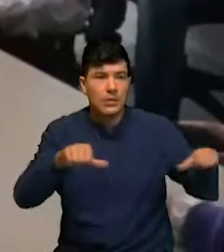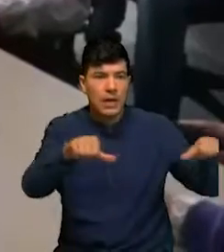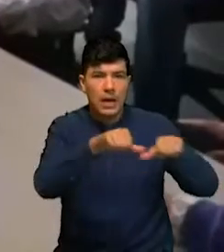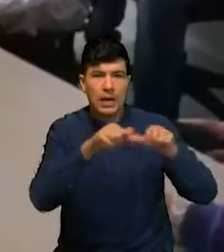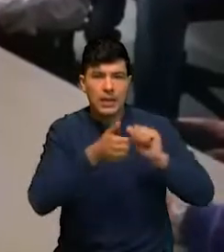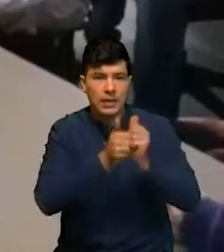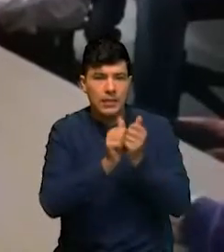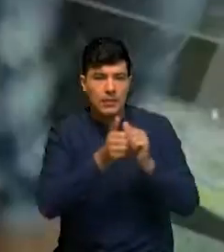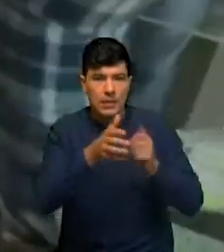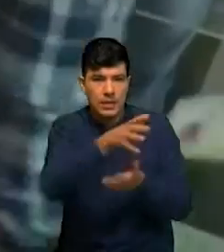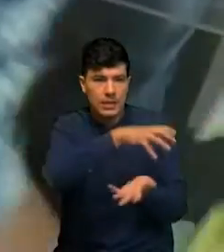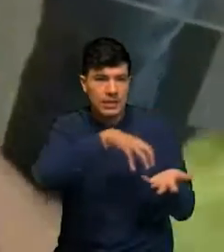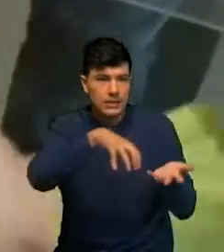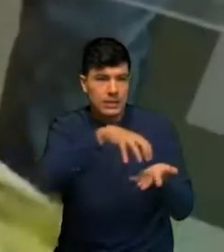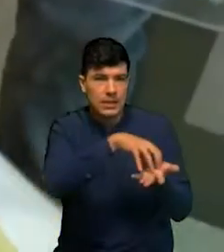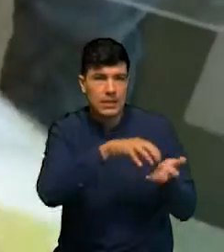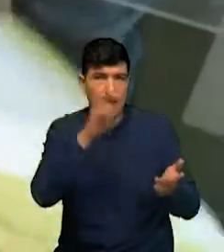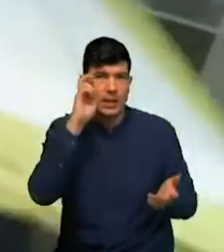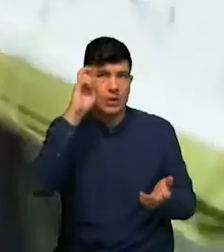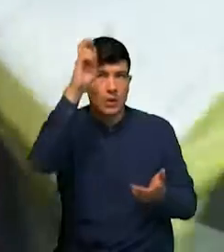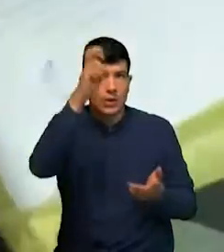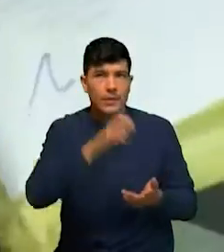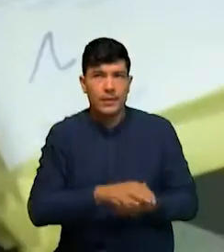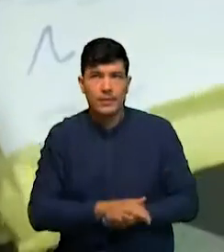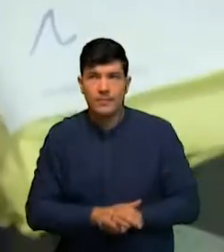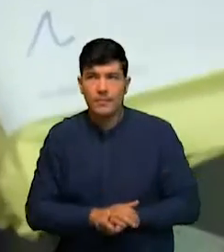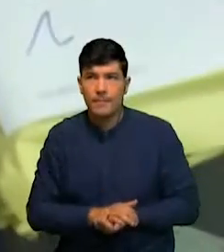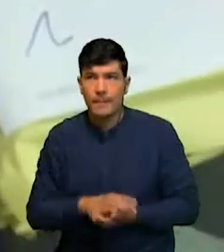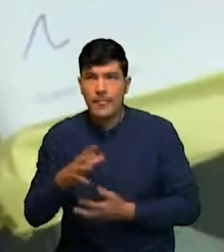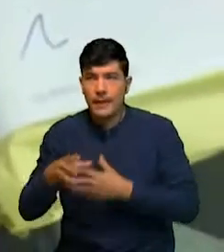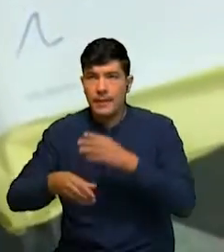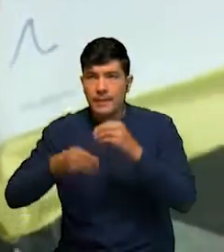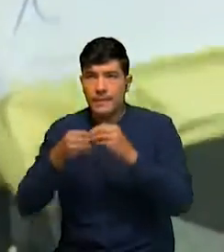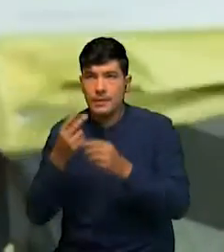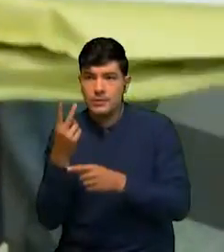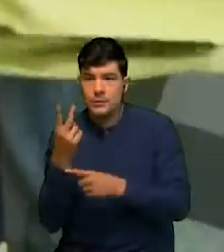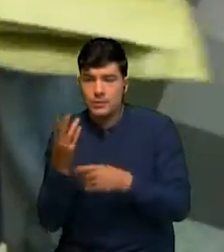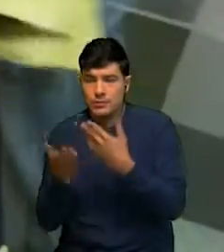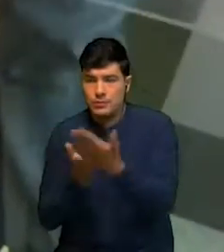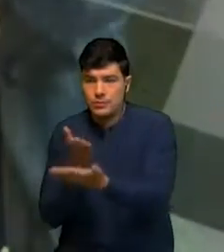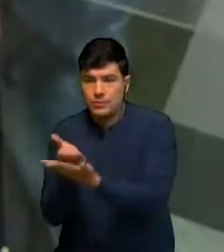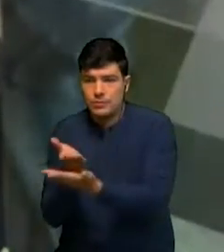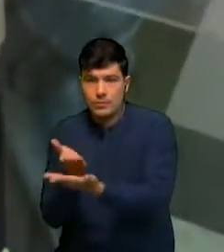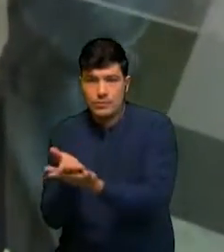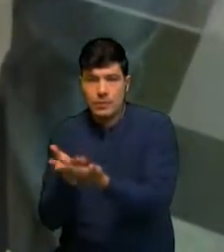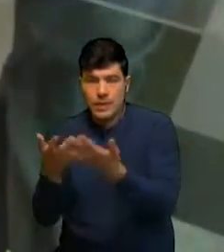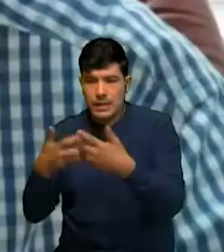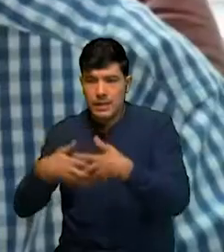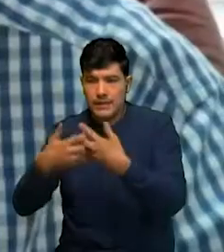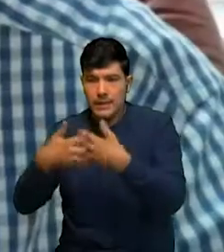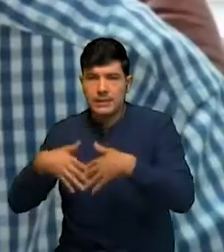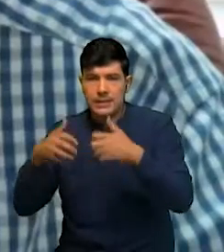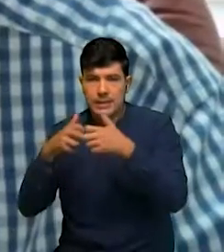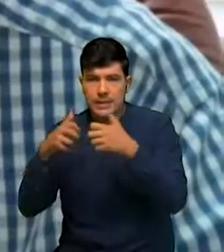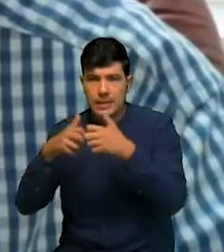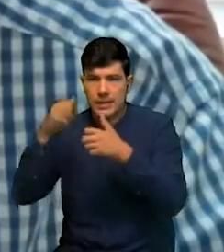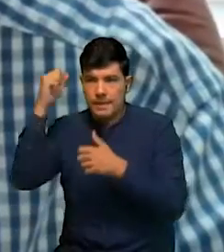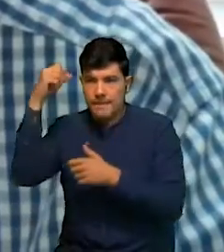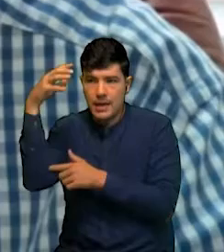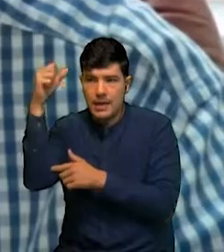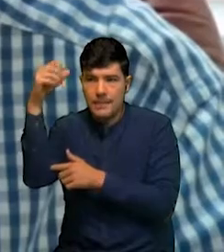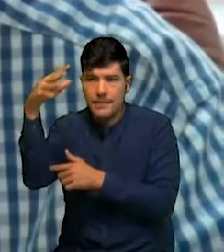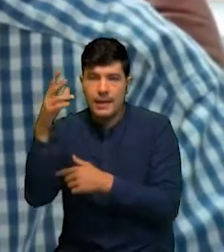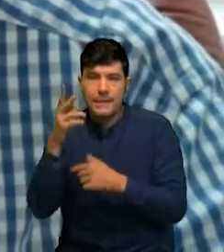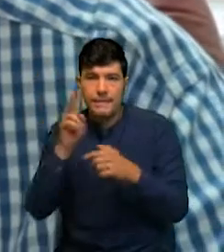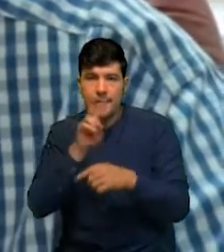de la Centralidad Norte, y 2 licitaciones de alumbrado público que tuvieron